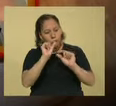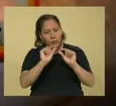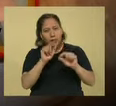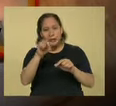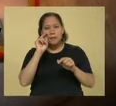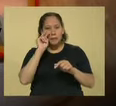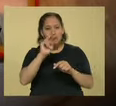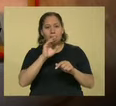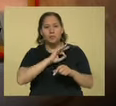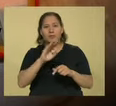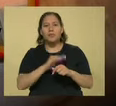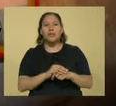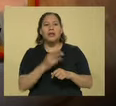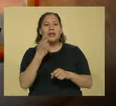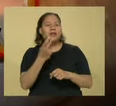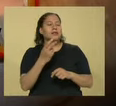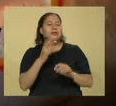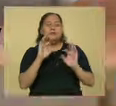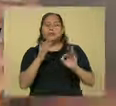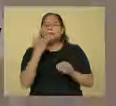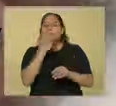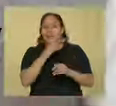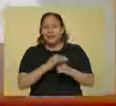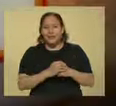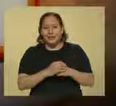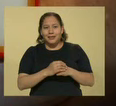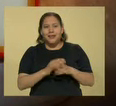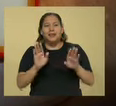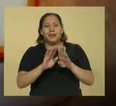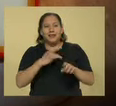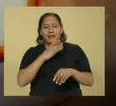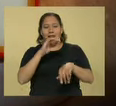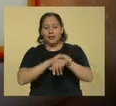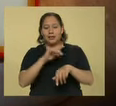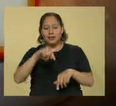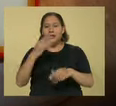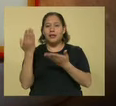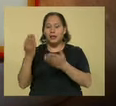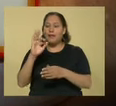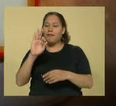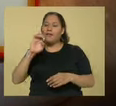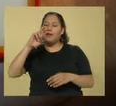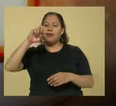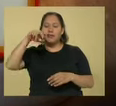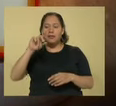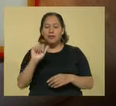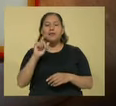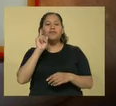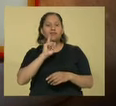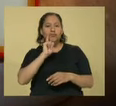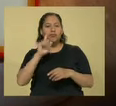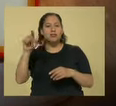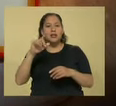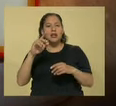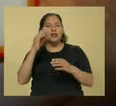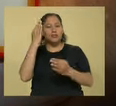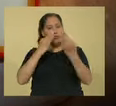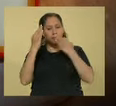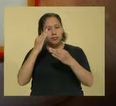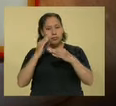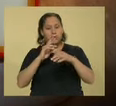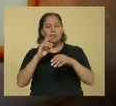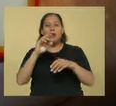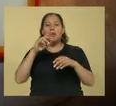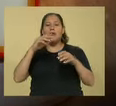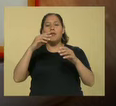se muevan de ahí, que esto va a estar delicioso. Pues, ¿qué tal, amigas? Estamos aquí con Fernanda, nuestra cosmiatra en Model Art